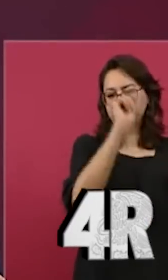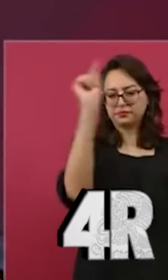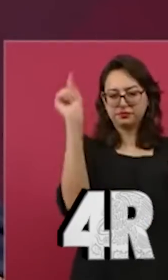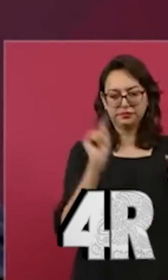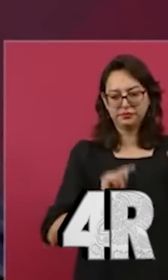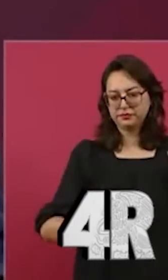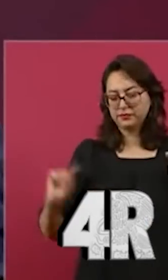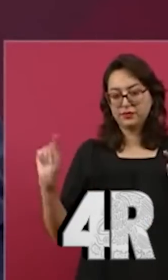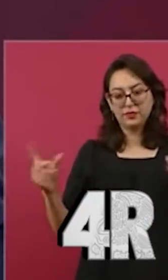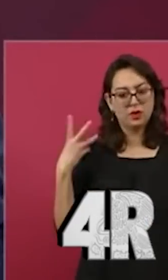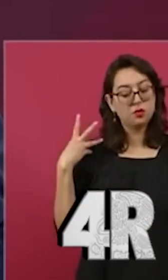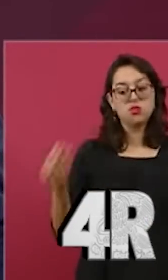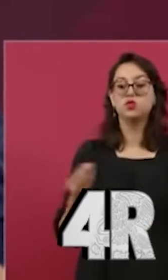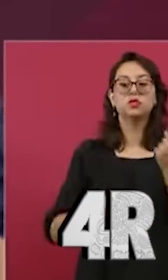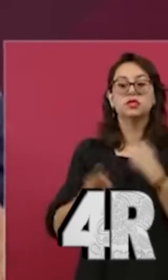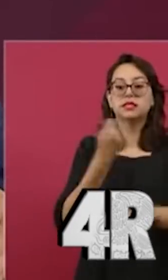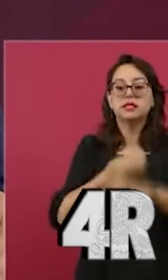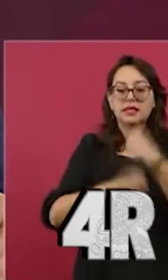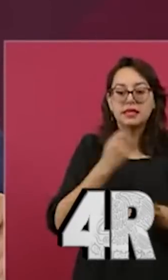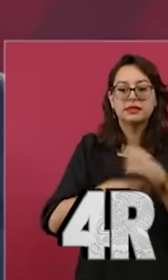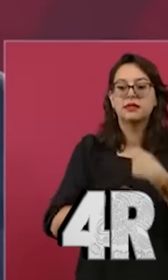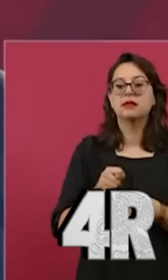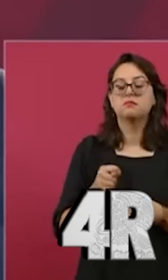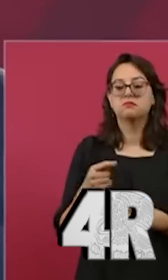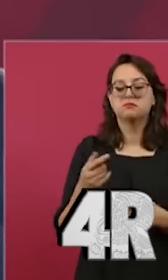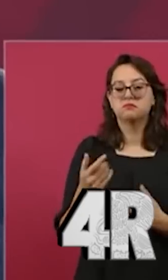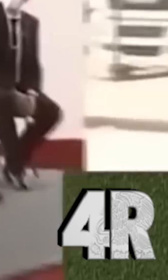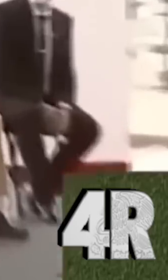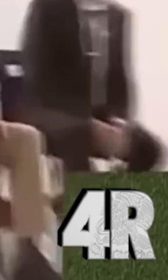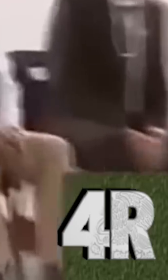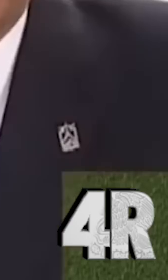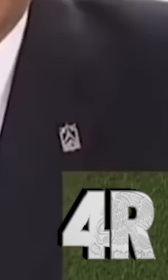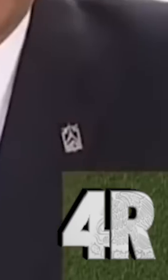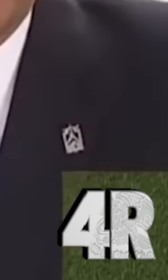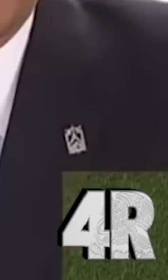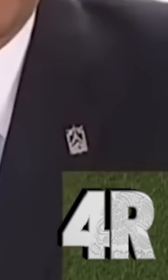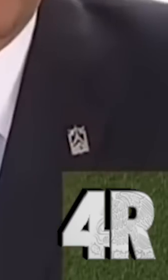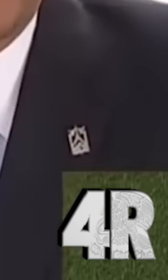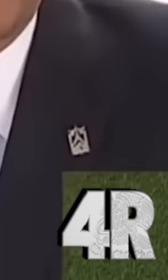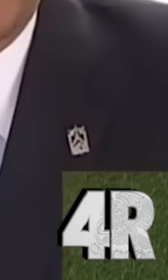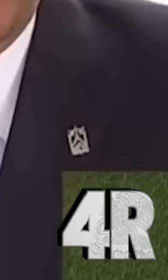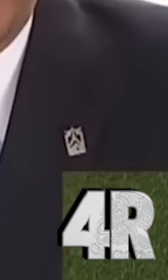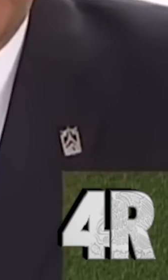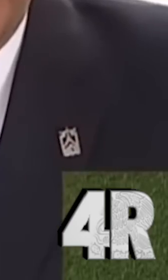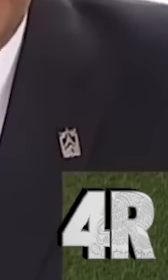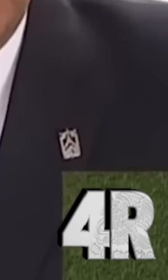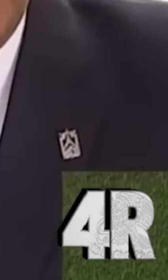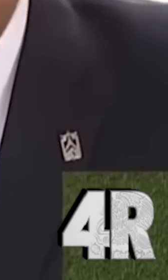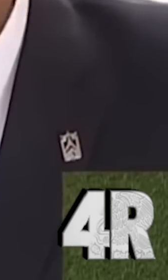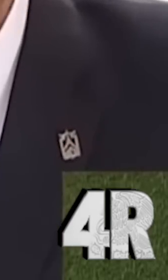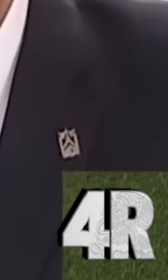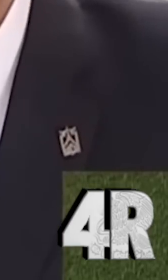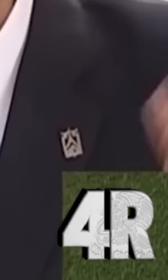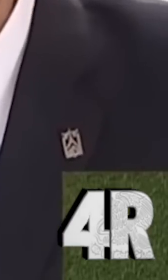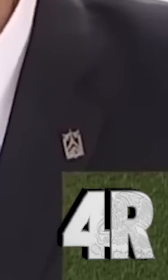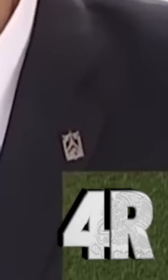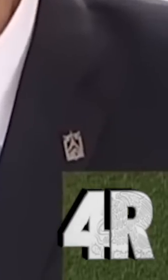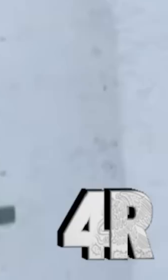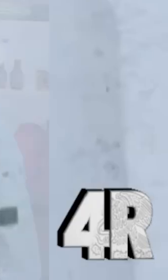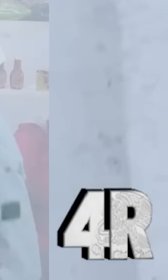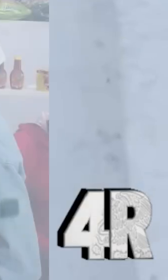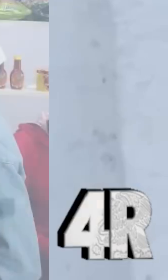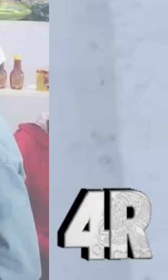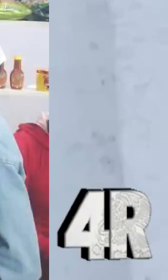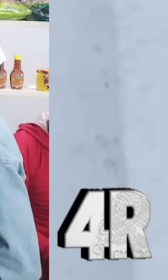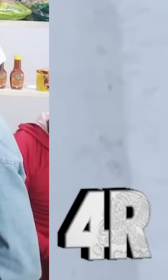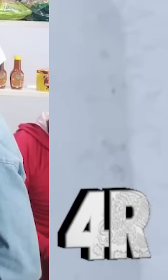gobierno ni por el mismo presidente Andrés Manuel el cual ha sido el principal crítico de su gobierno y claramente hace un